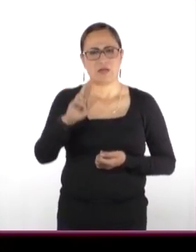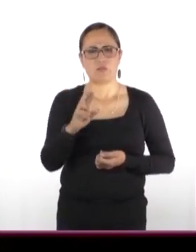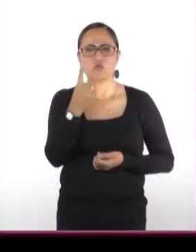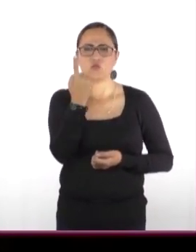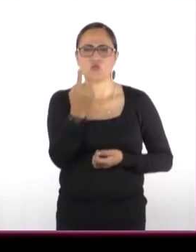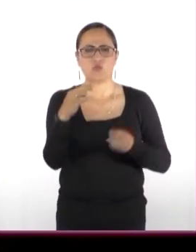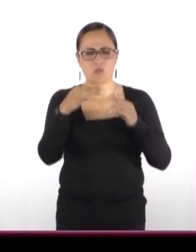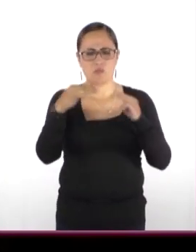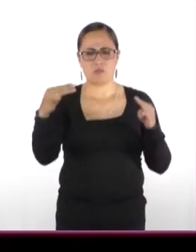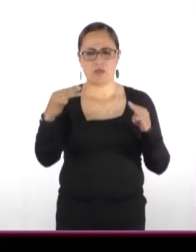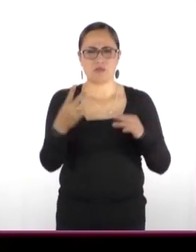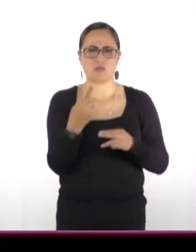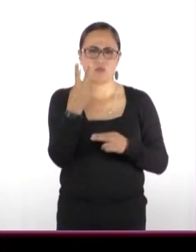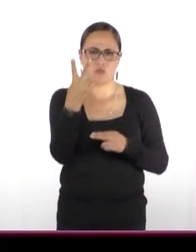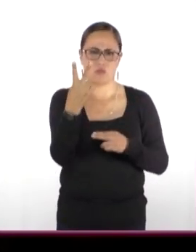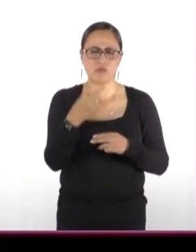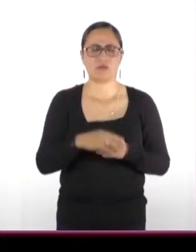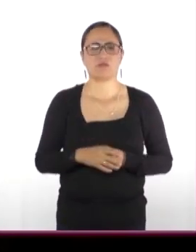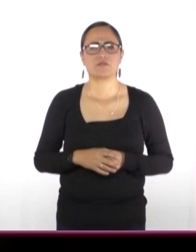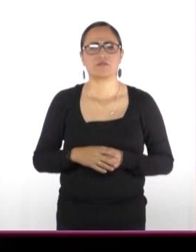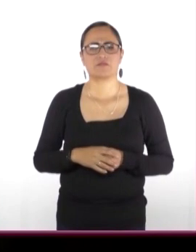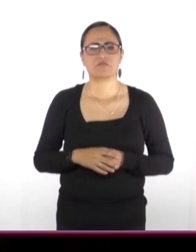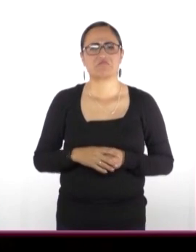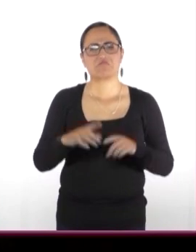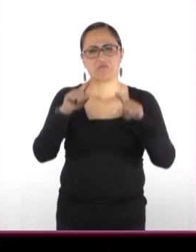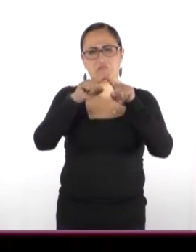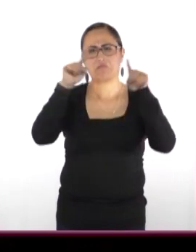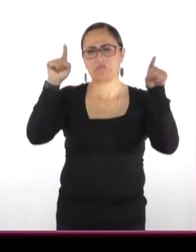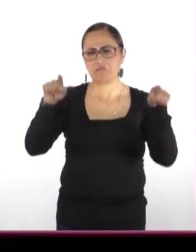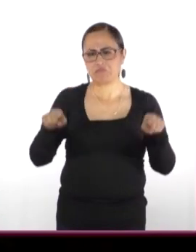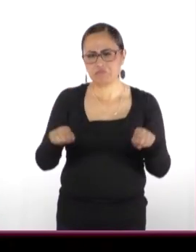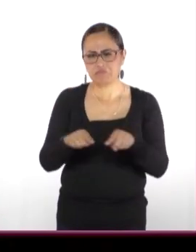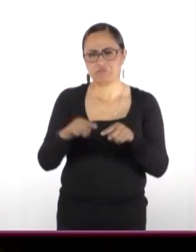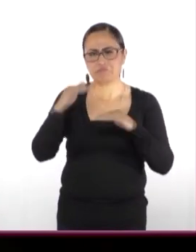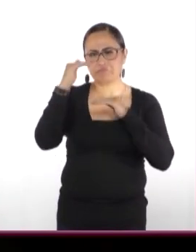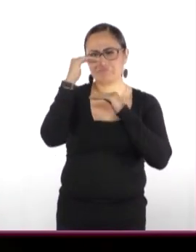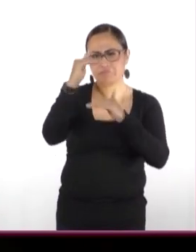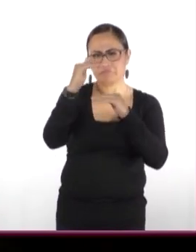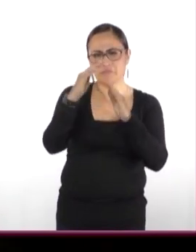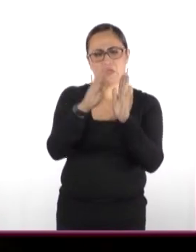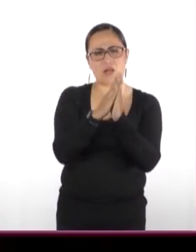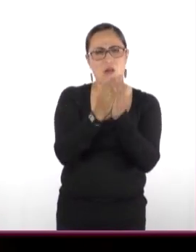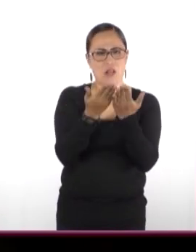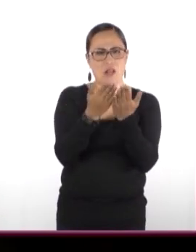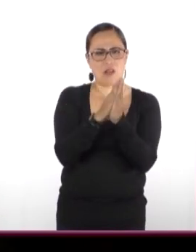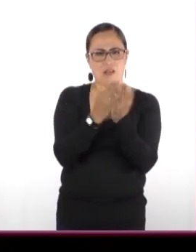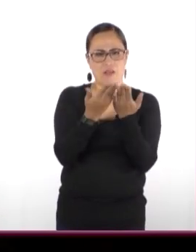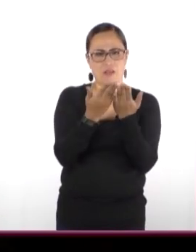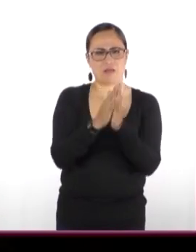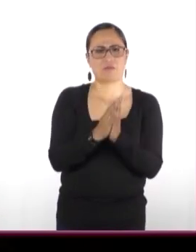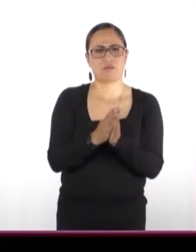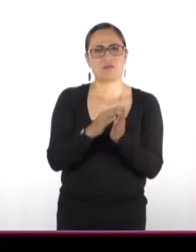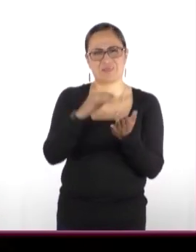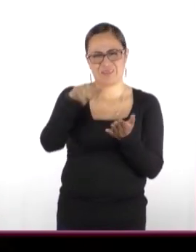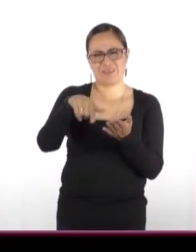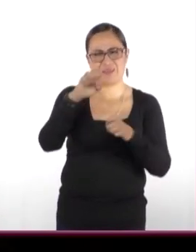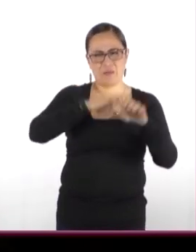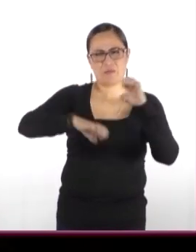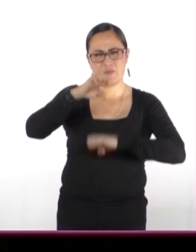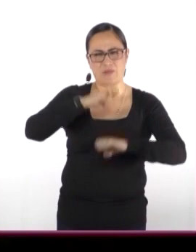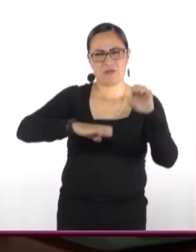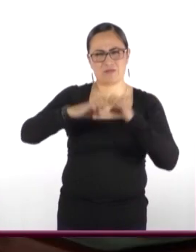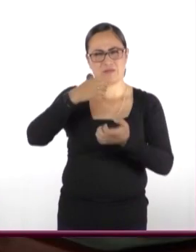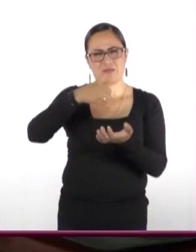por metro cuadrado. Y las medidas estándares para, por ejemplo, para libros, para la parte